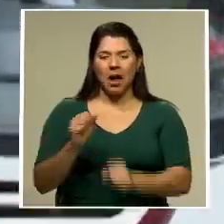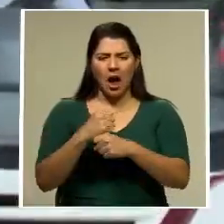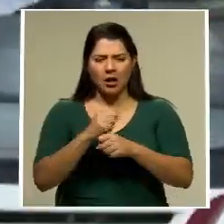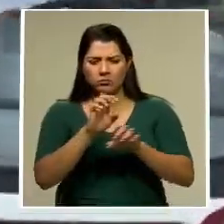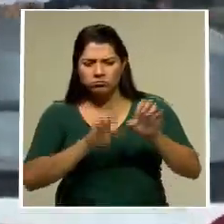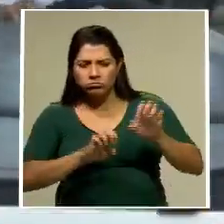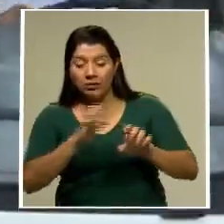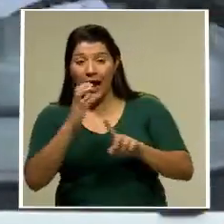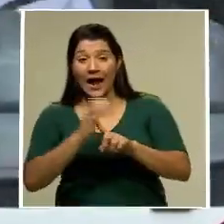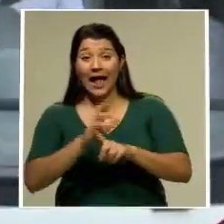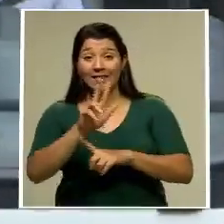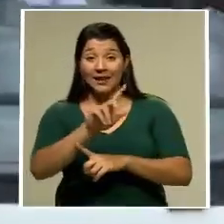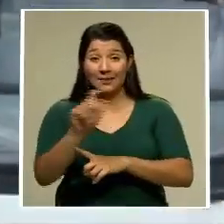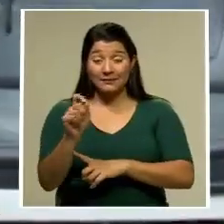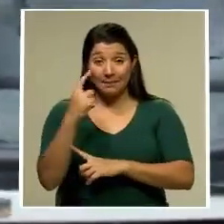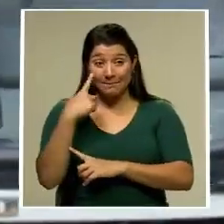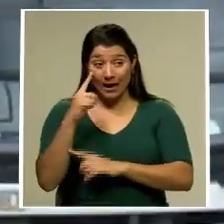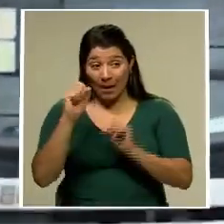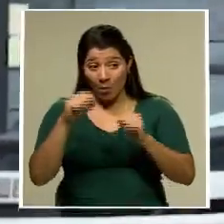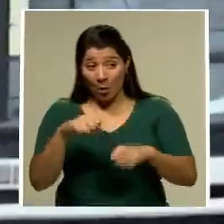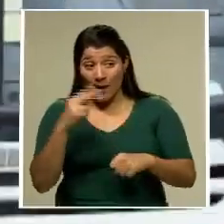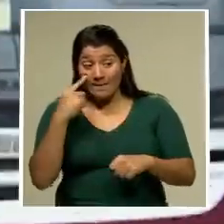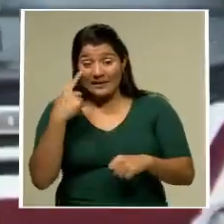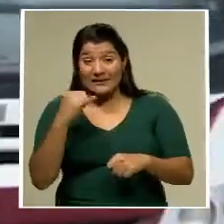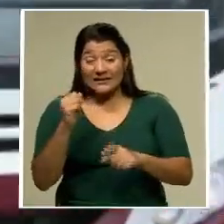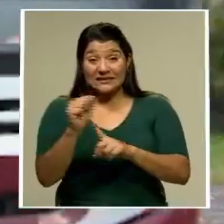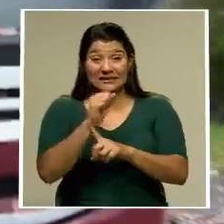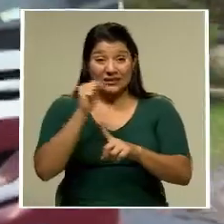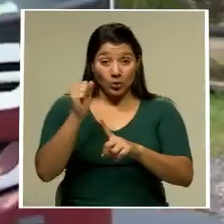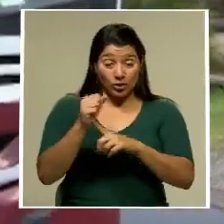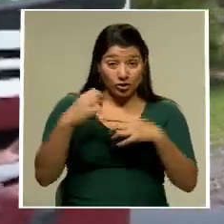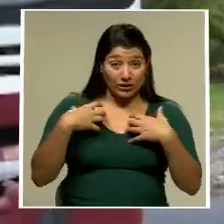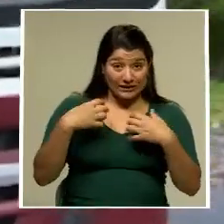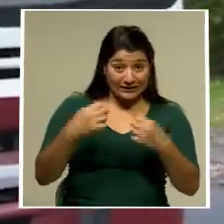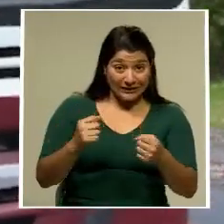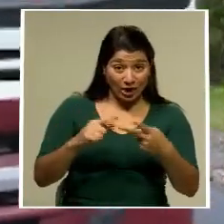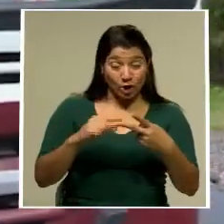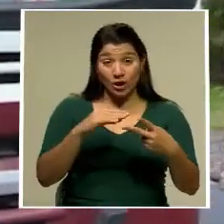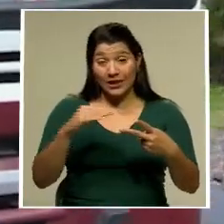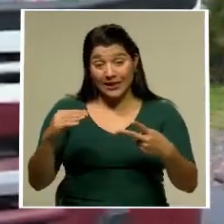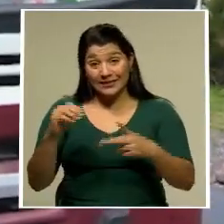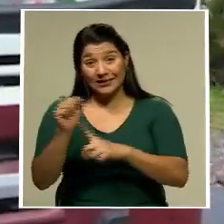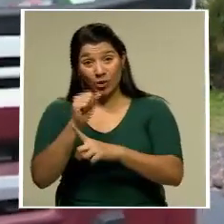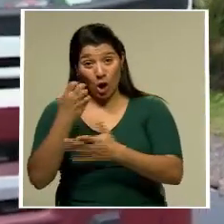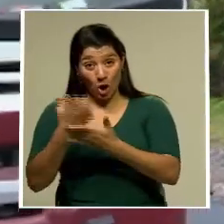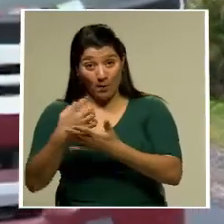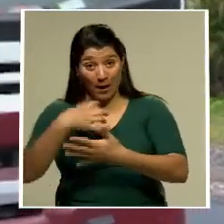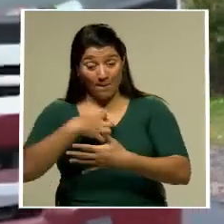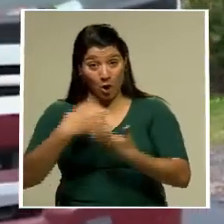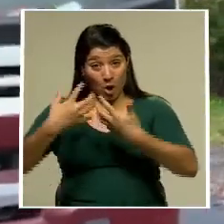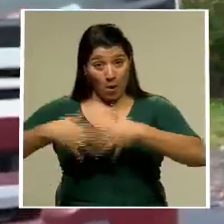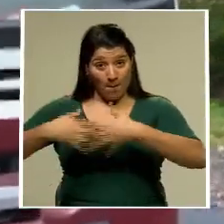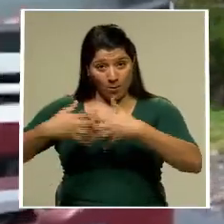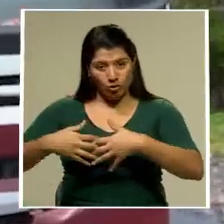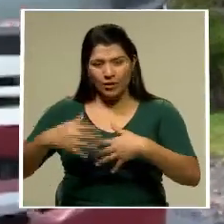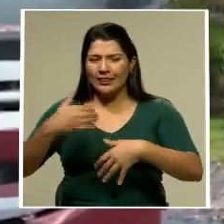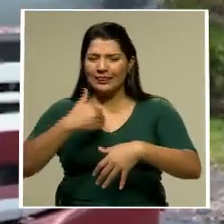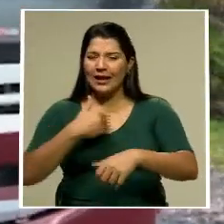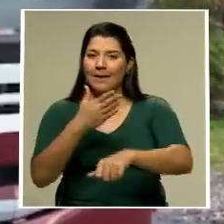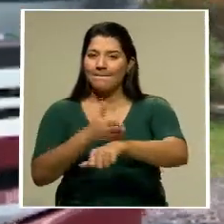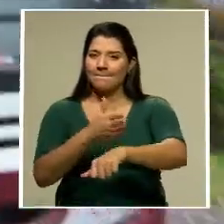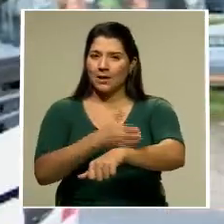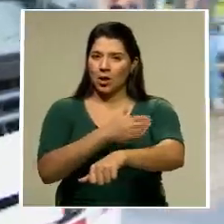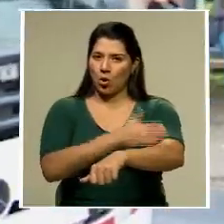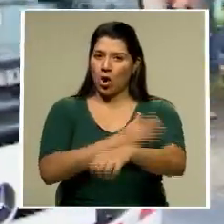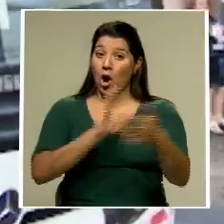3 meses para determinar si la situación sanitaria y del sector autobusero presente condiciones diferentes a